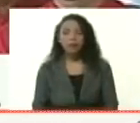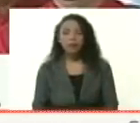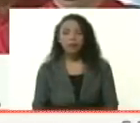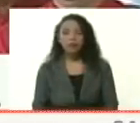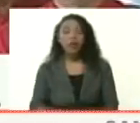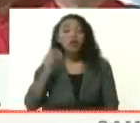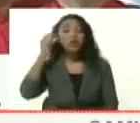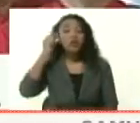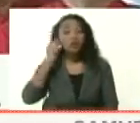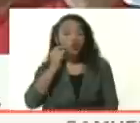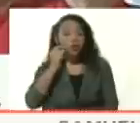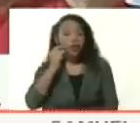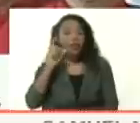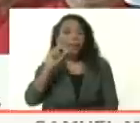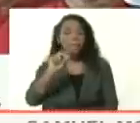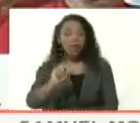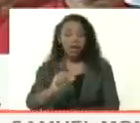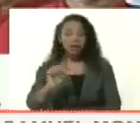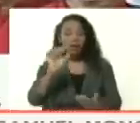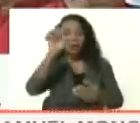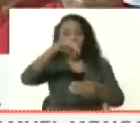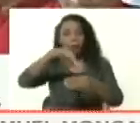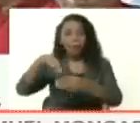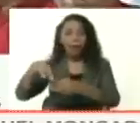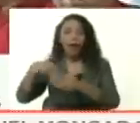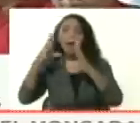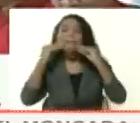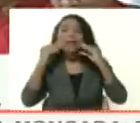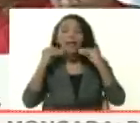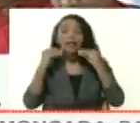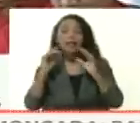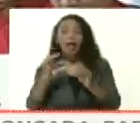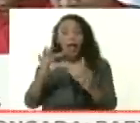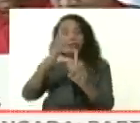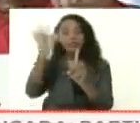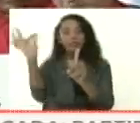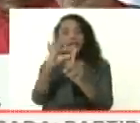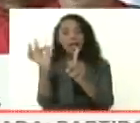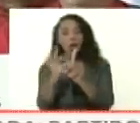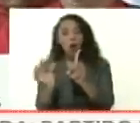Sucre está sembrando. Mira, la experiencia, Ángelo, del trigo.